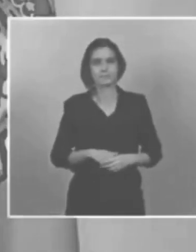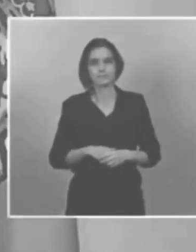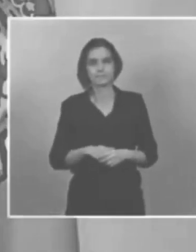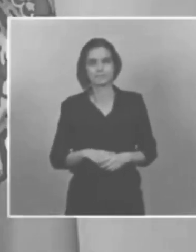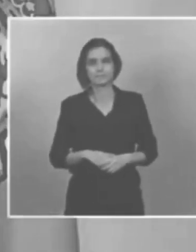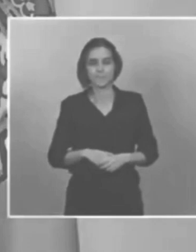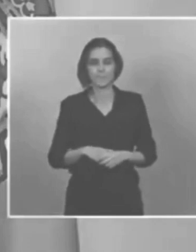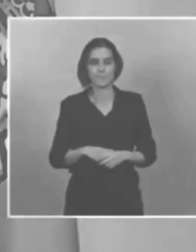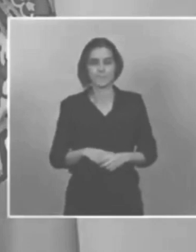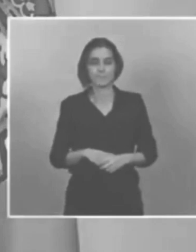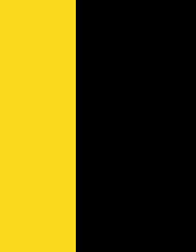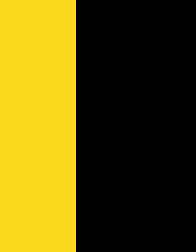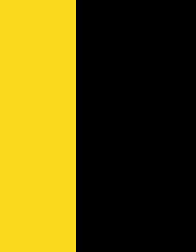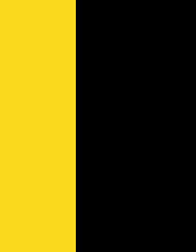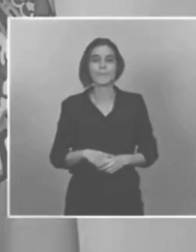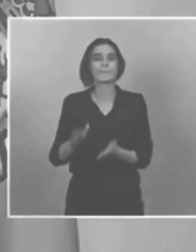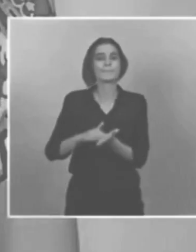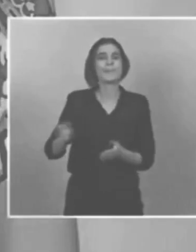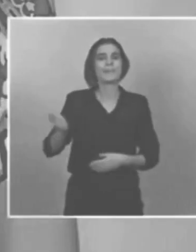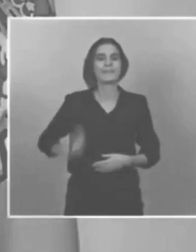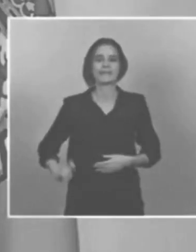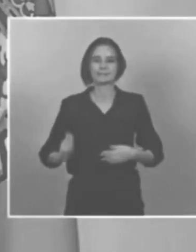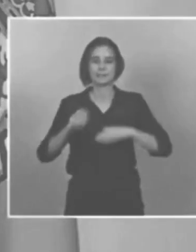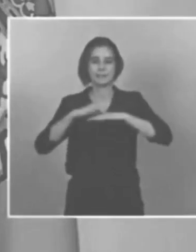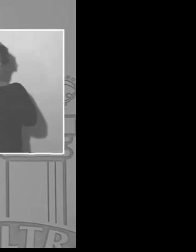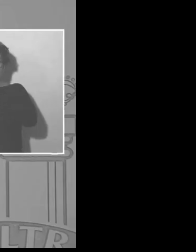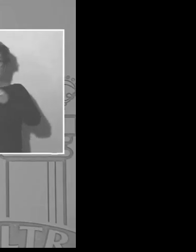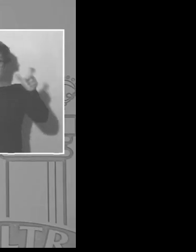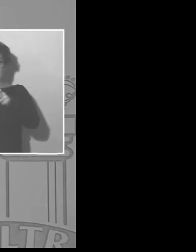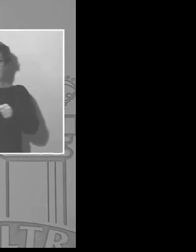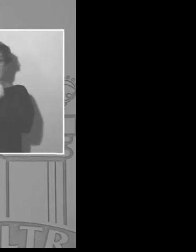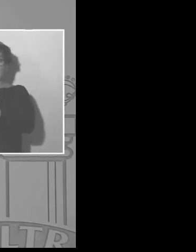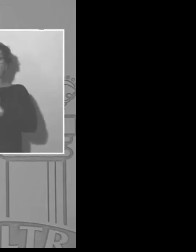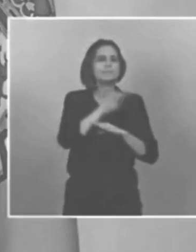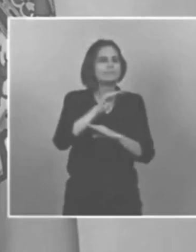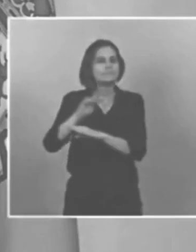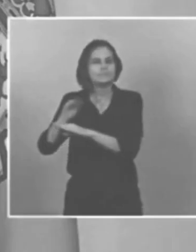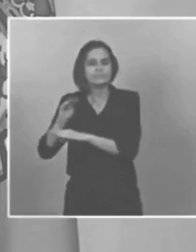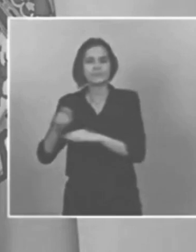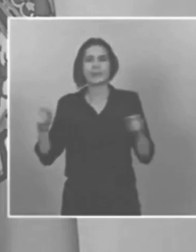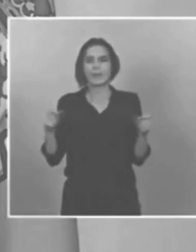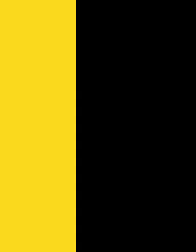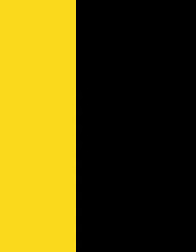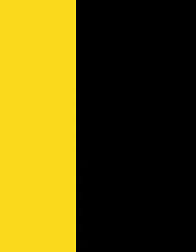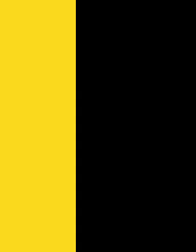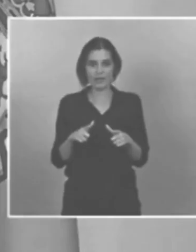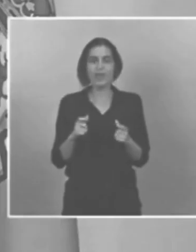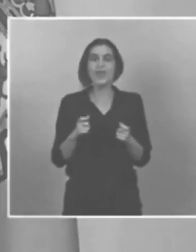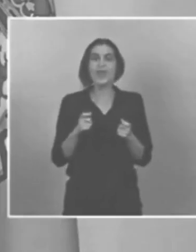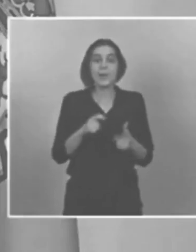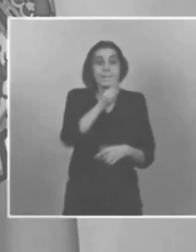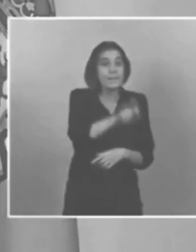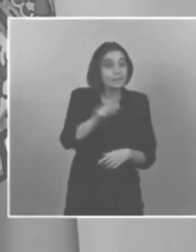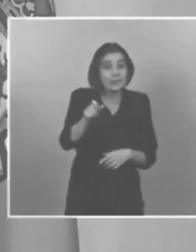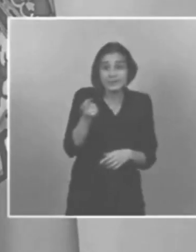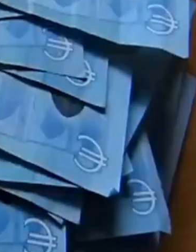es mucho imaginar, pero así nos lo pide nuestro gobierno. En ese caso, habrá oído en cualquiera de las declaraciones triunfalistas del gobierno que a